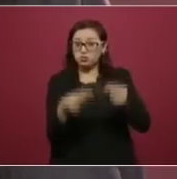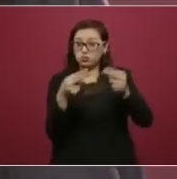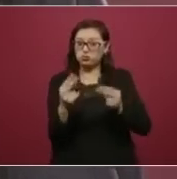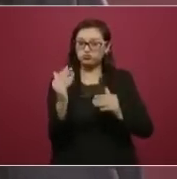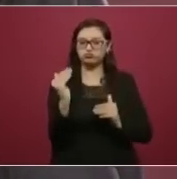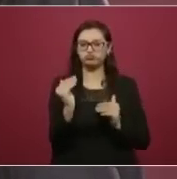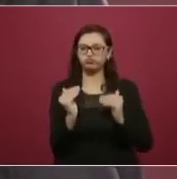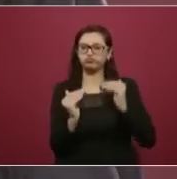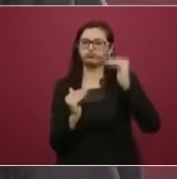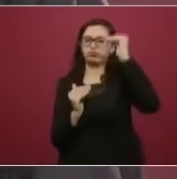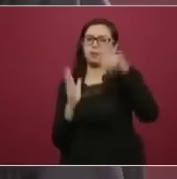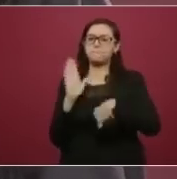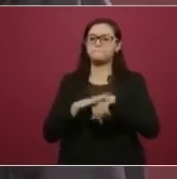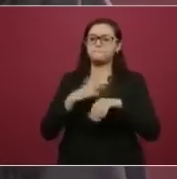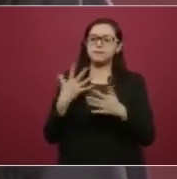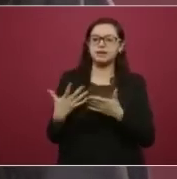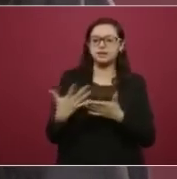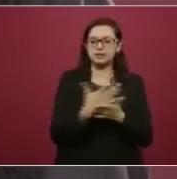de